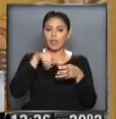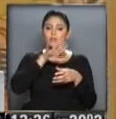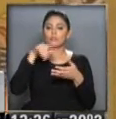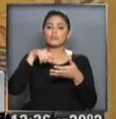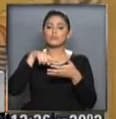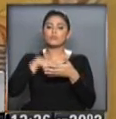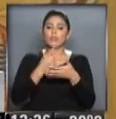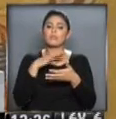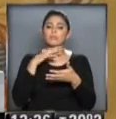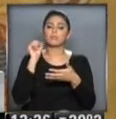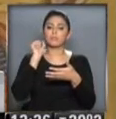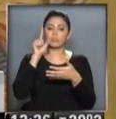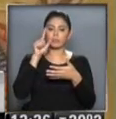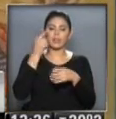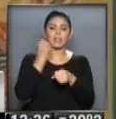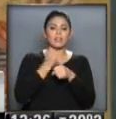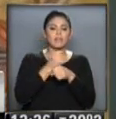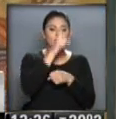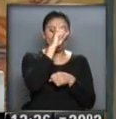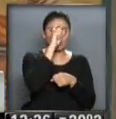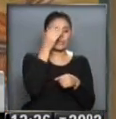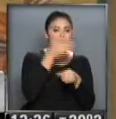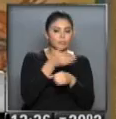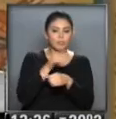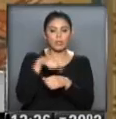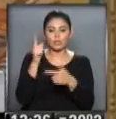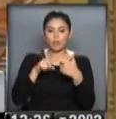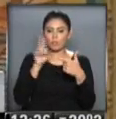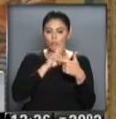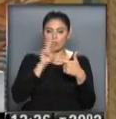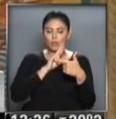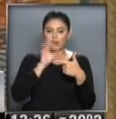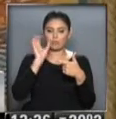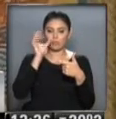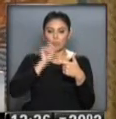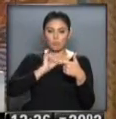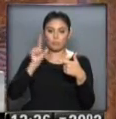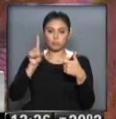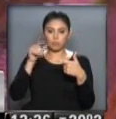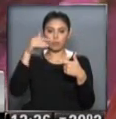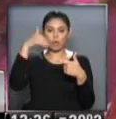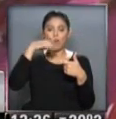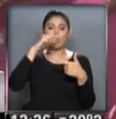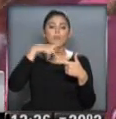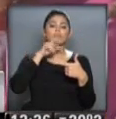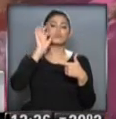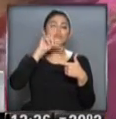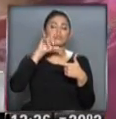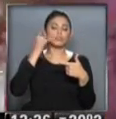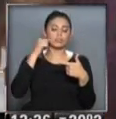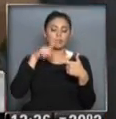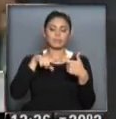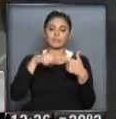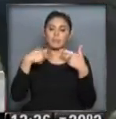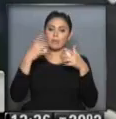ciudad de Guadalajara que trabaja en hospitales, y de la colombiana Laura Di Santa Caterina de Siena Montoya y Upegui, fundadora